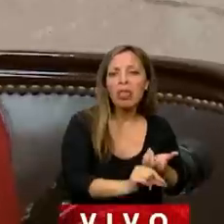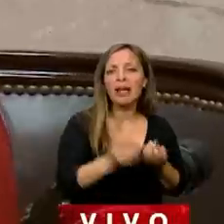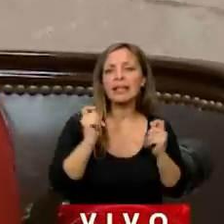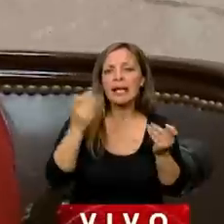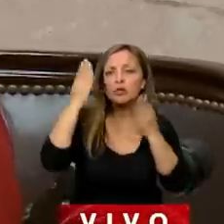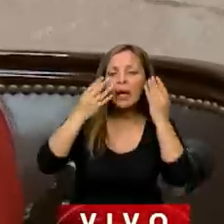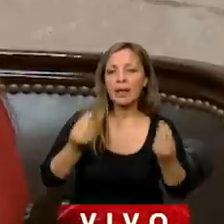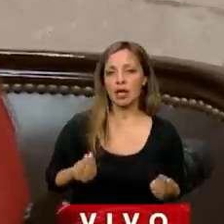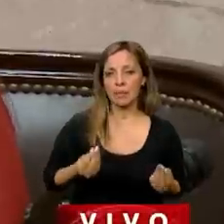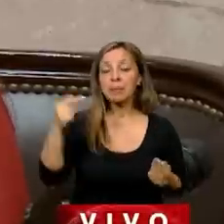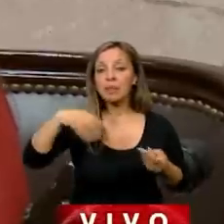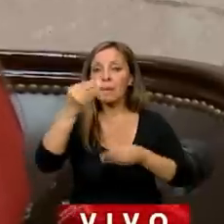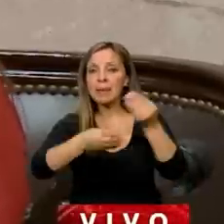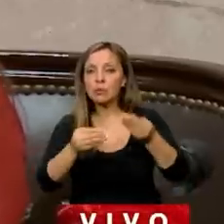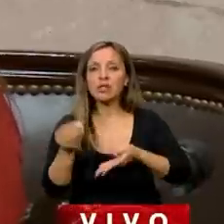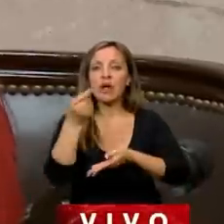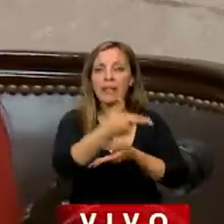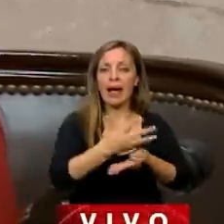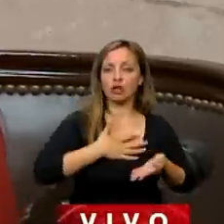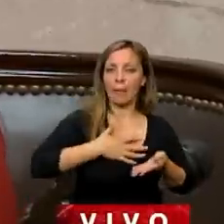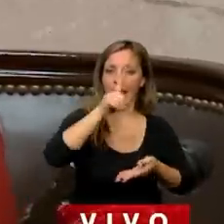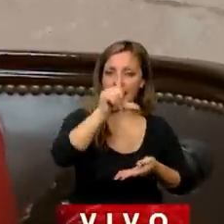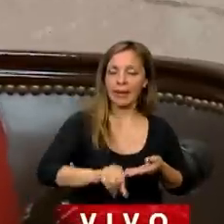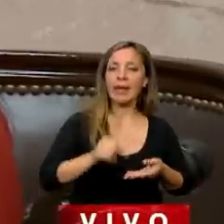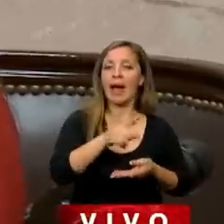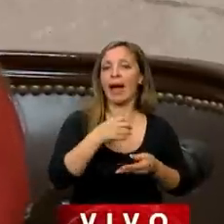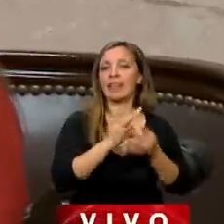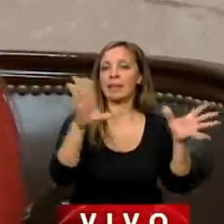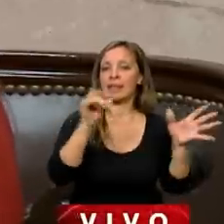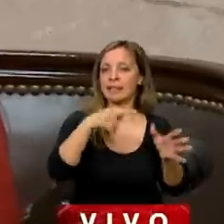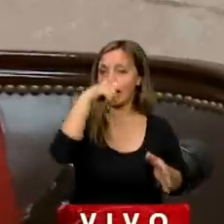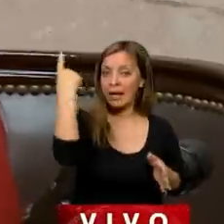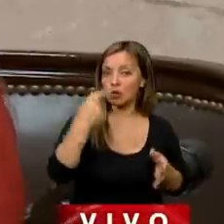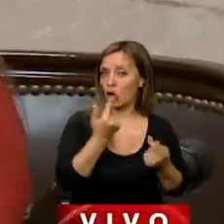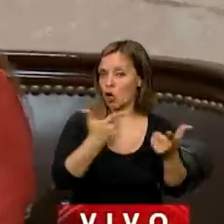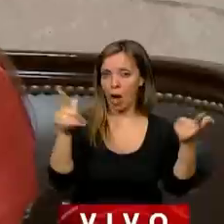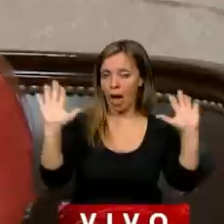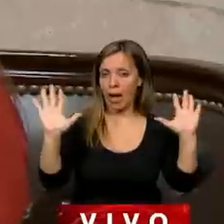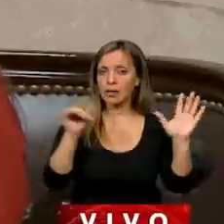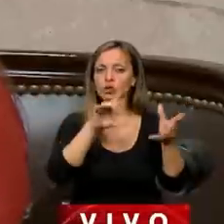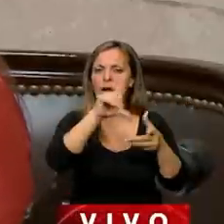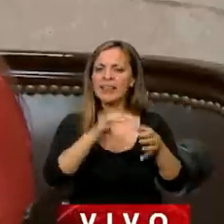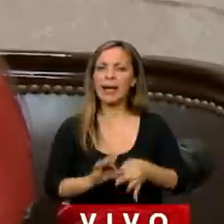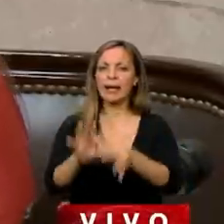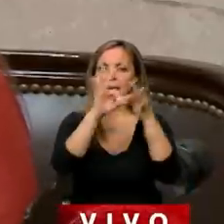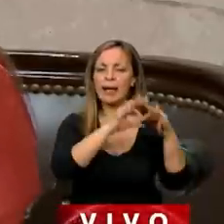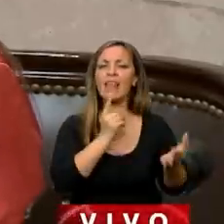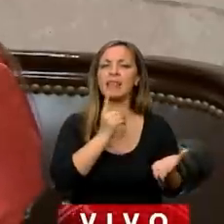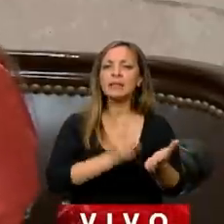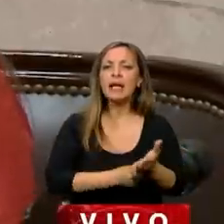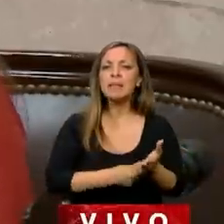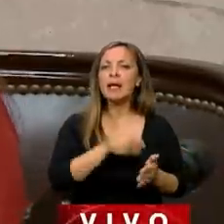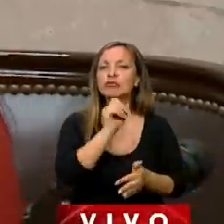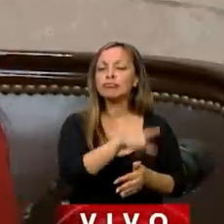no puede garantizar la soberanía e independencia de la nación, su integridad territorial, su capacidad de autodeterminación